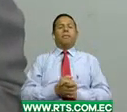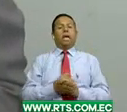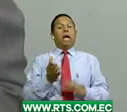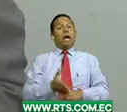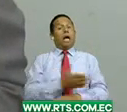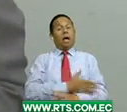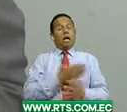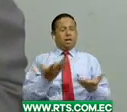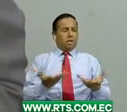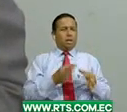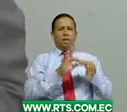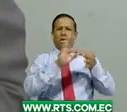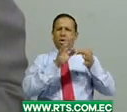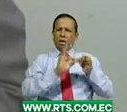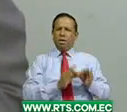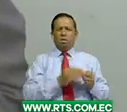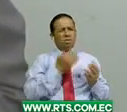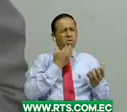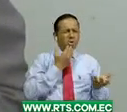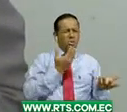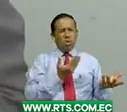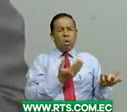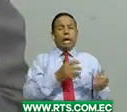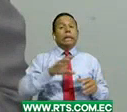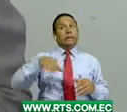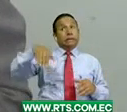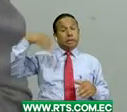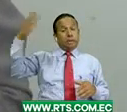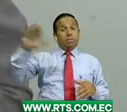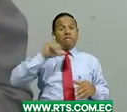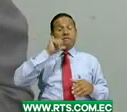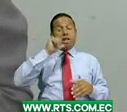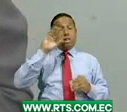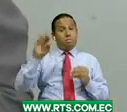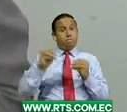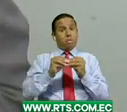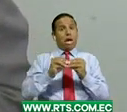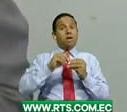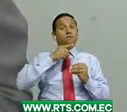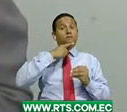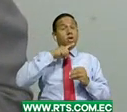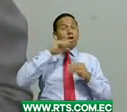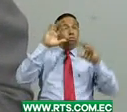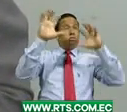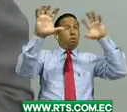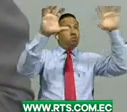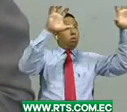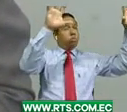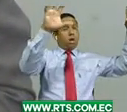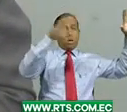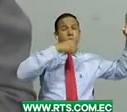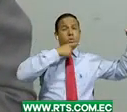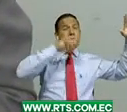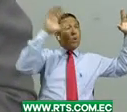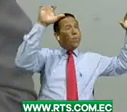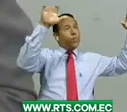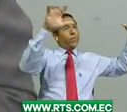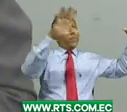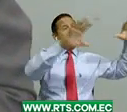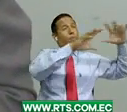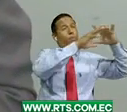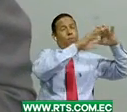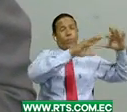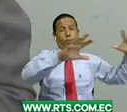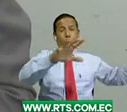pueda recibir, hasta que se pueda tener la importación de los aires acondicionados definitivos, pues se han colocado un centro de baterías en el cuarto